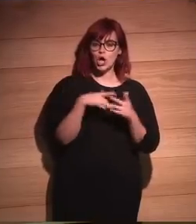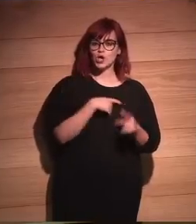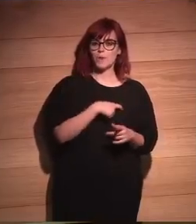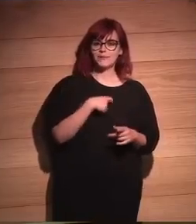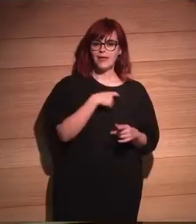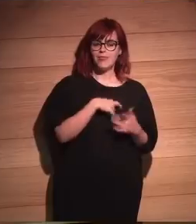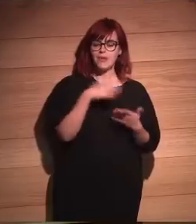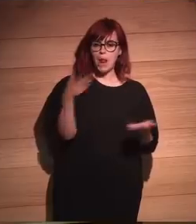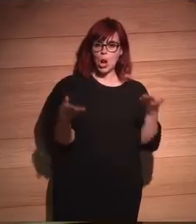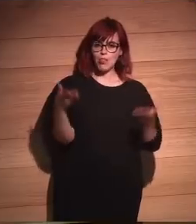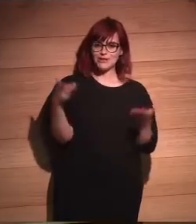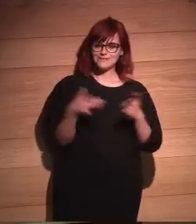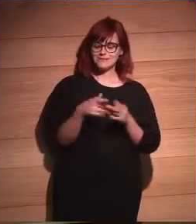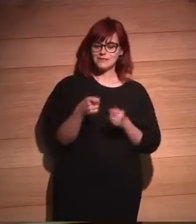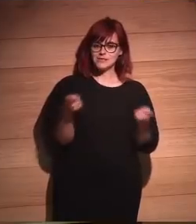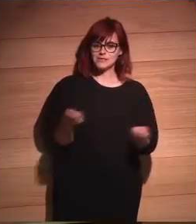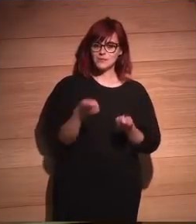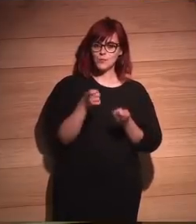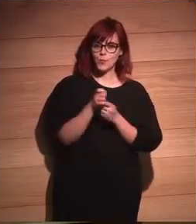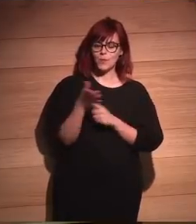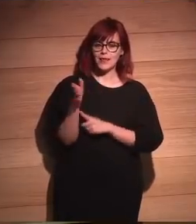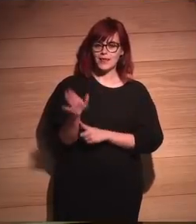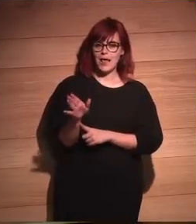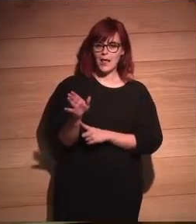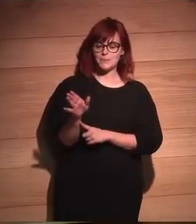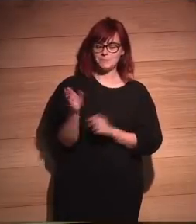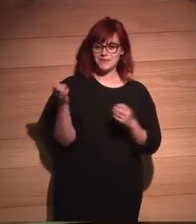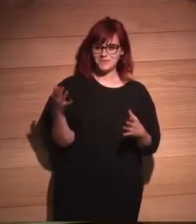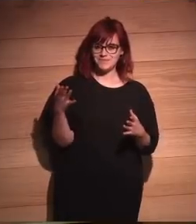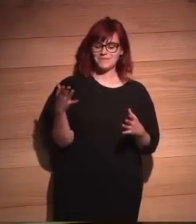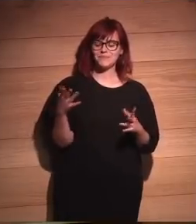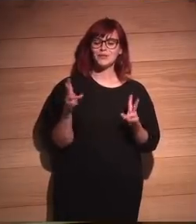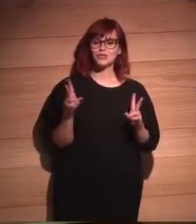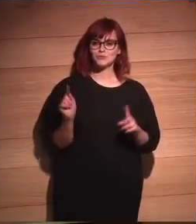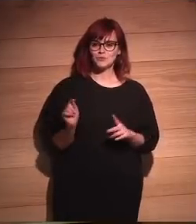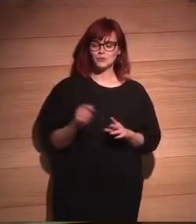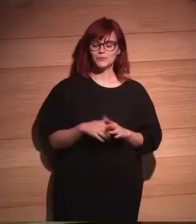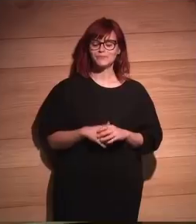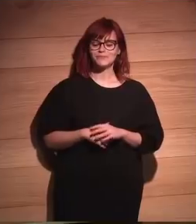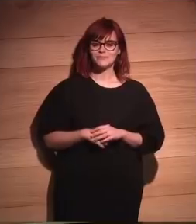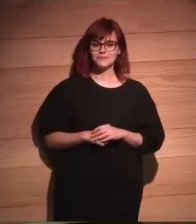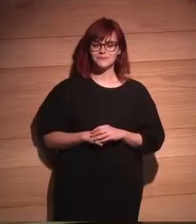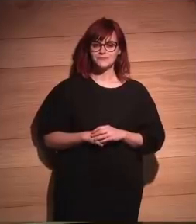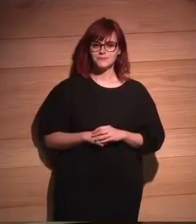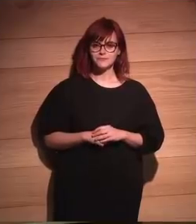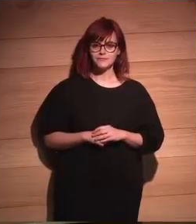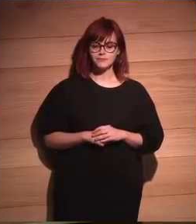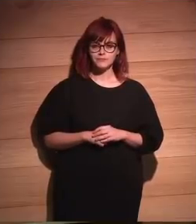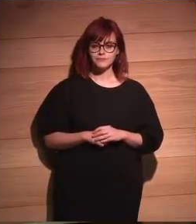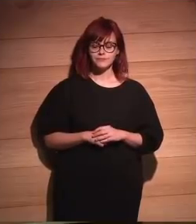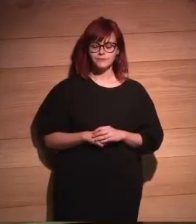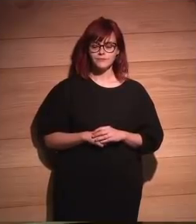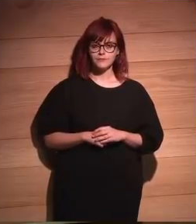comité de valoradores y se publican. 2 minutos para las consideraciones. ¿Quién empieza? Minuto